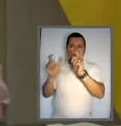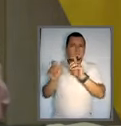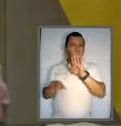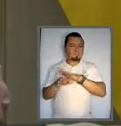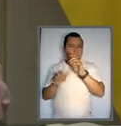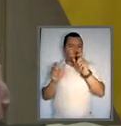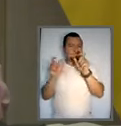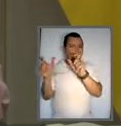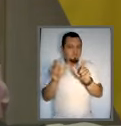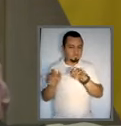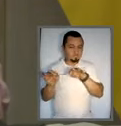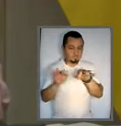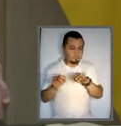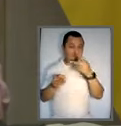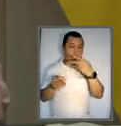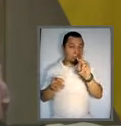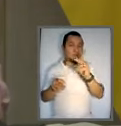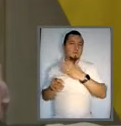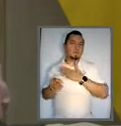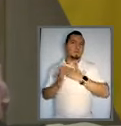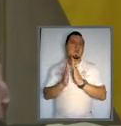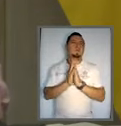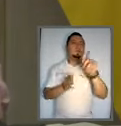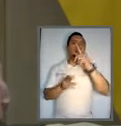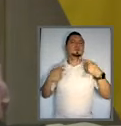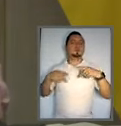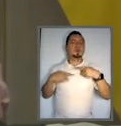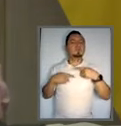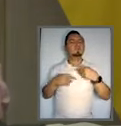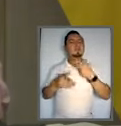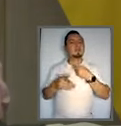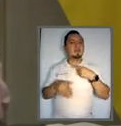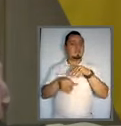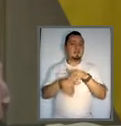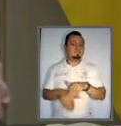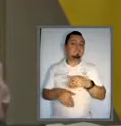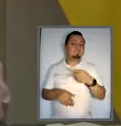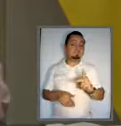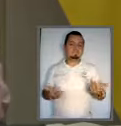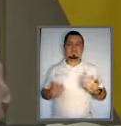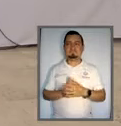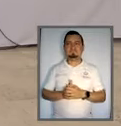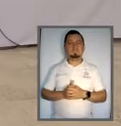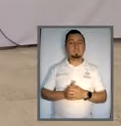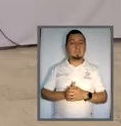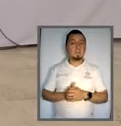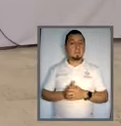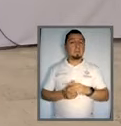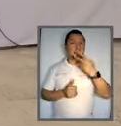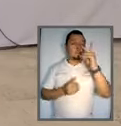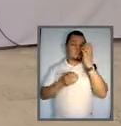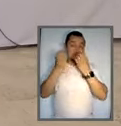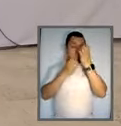alguna manera el trabajo, pero sí, pues es un llamado a que la gente haga su parte, ¿no? Y sobre las pruebas, ¿tú tienes el dato? Sí, bueno,